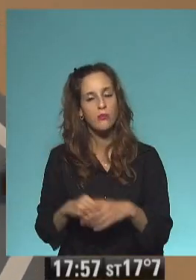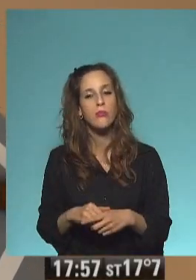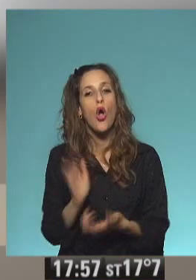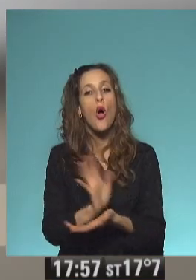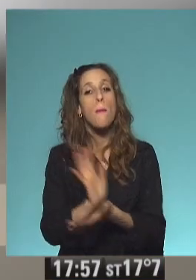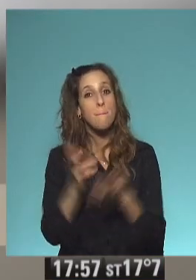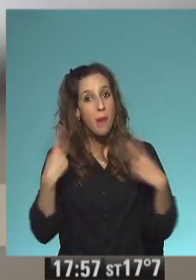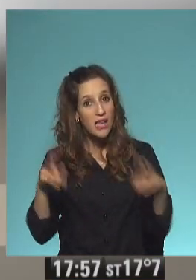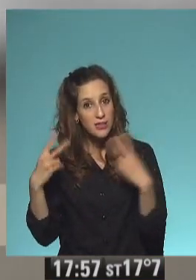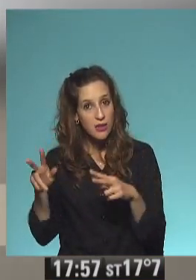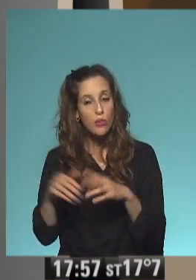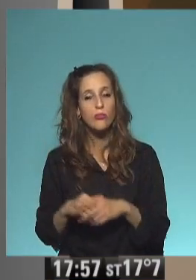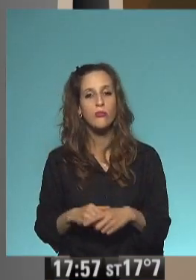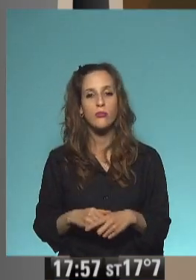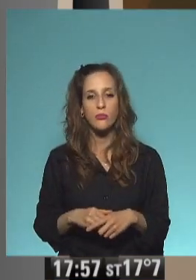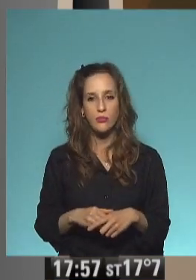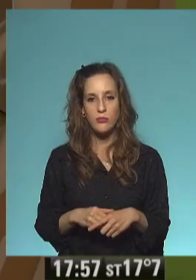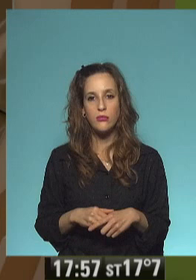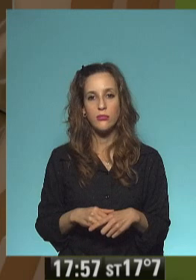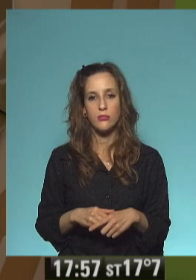paseo? 2, 1.